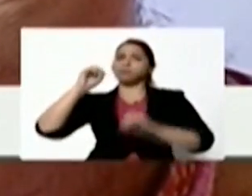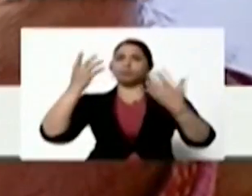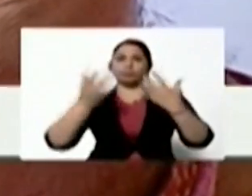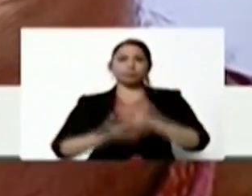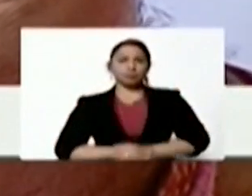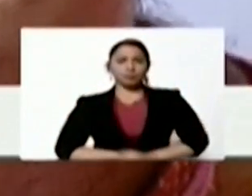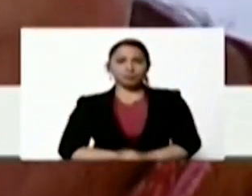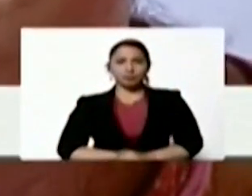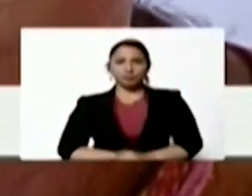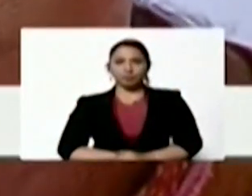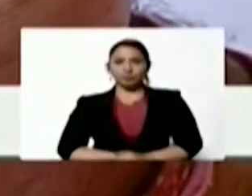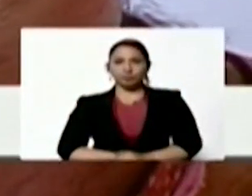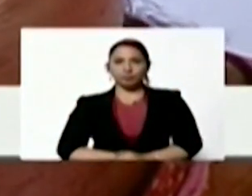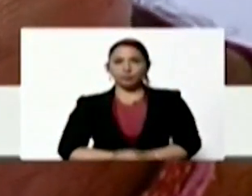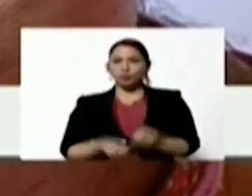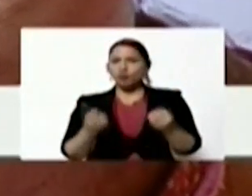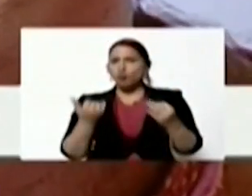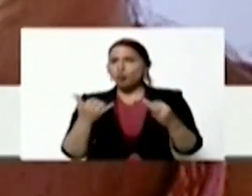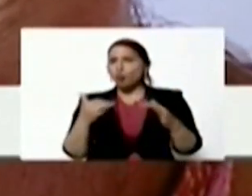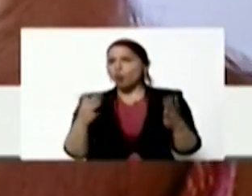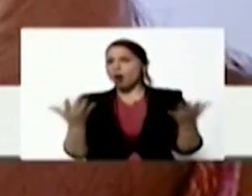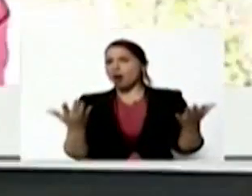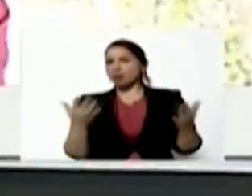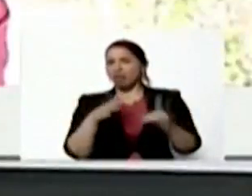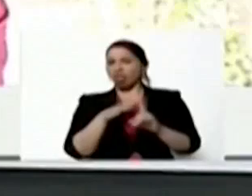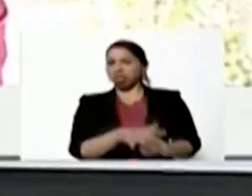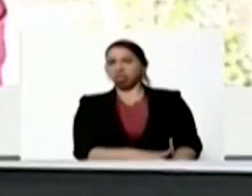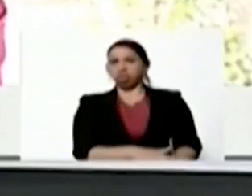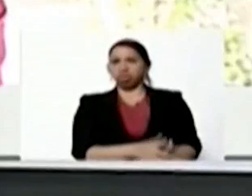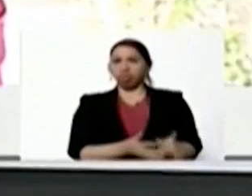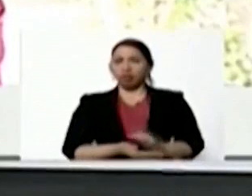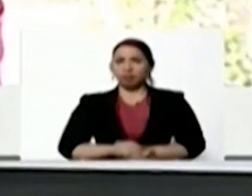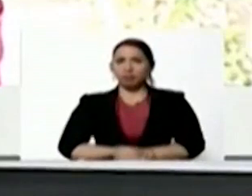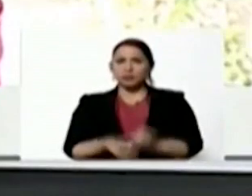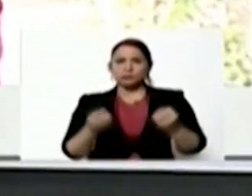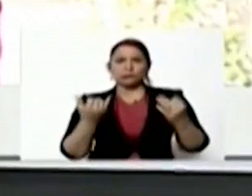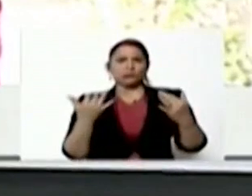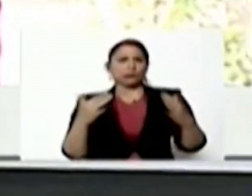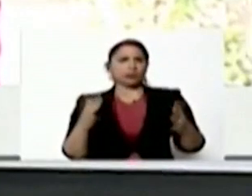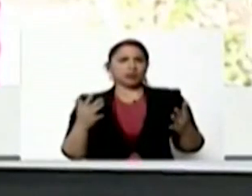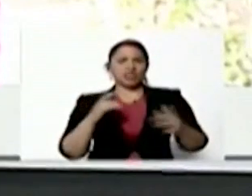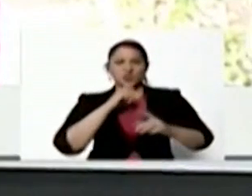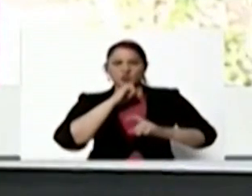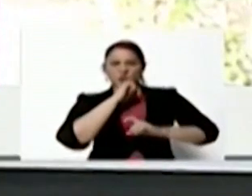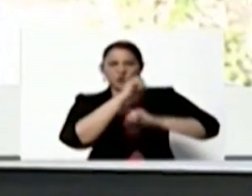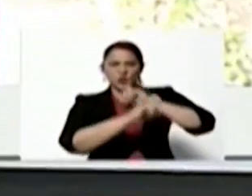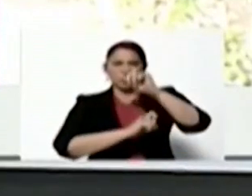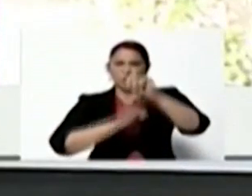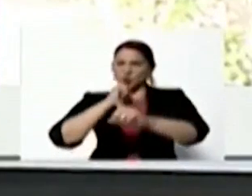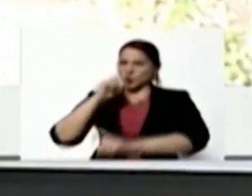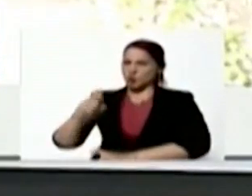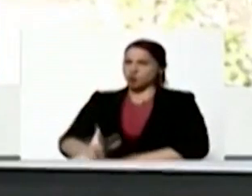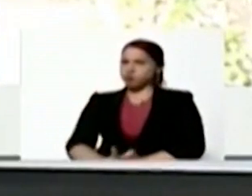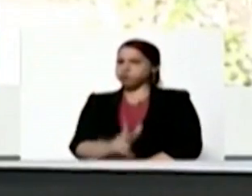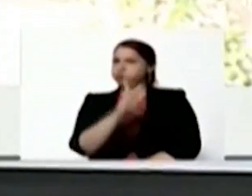Este estudio no fue presentado de manera oficial, pese a que Maduro prometió hace más de una semana que se publicaría en los próximos días, tal y